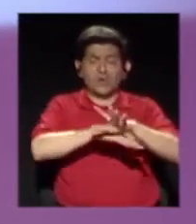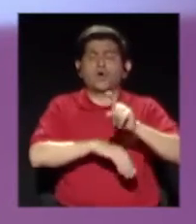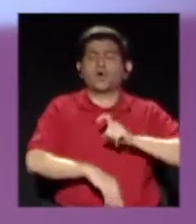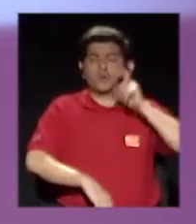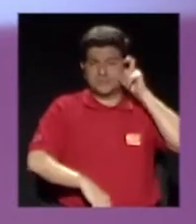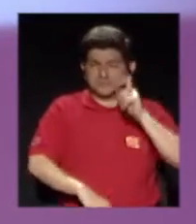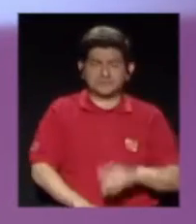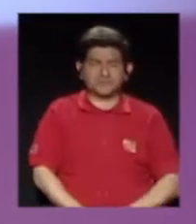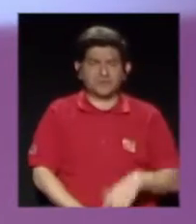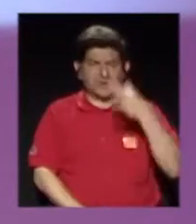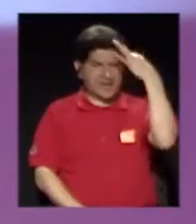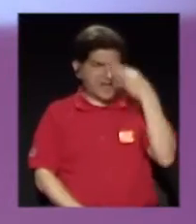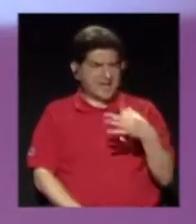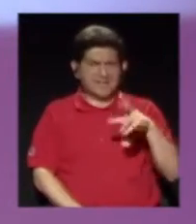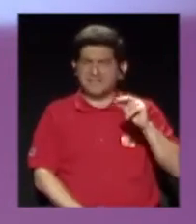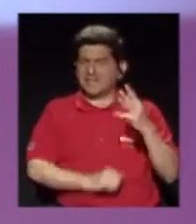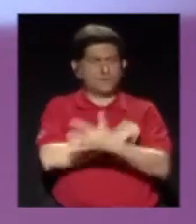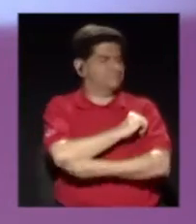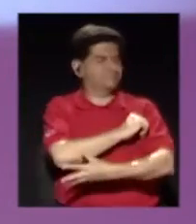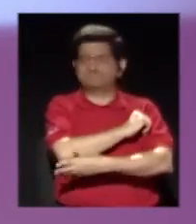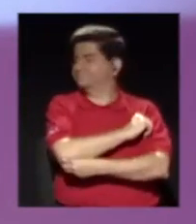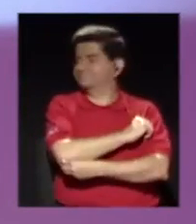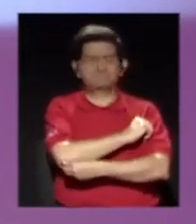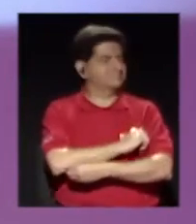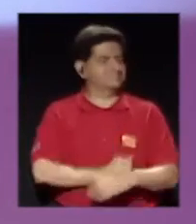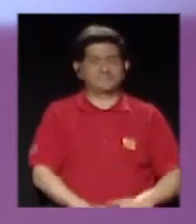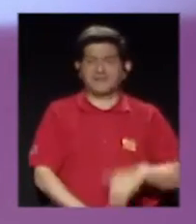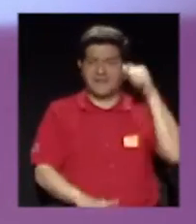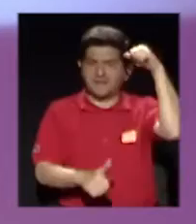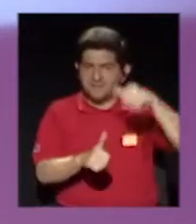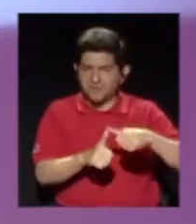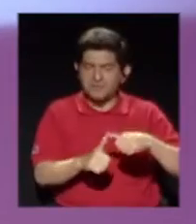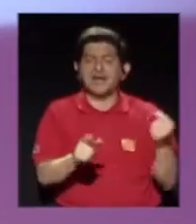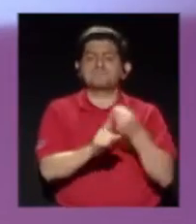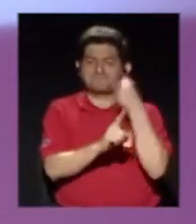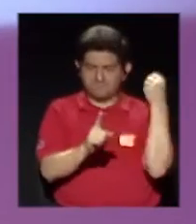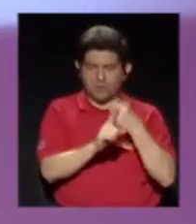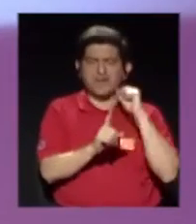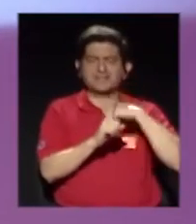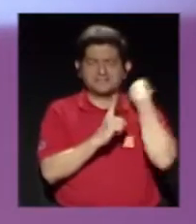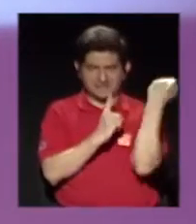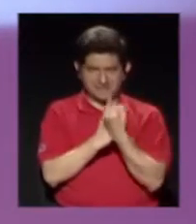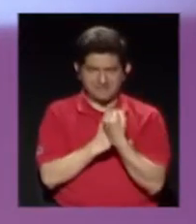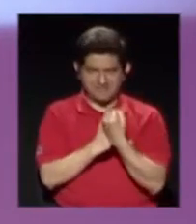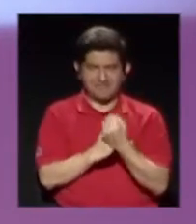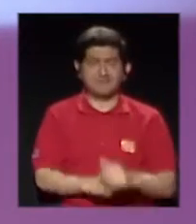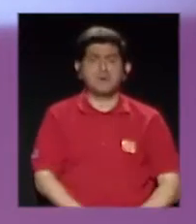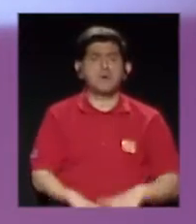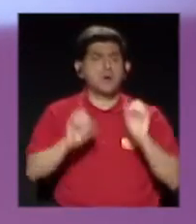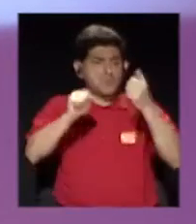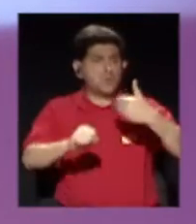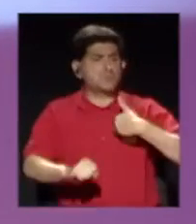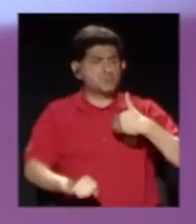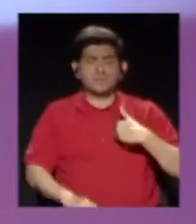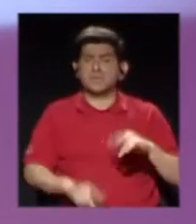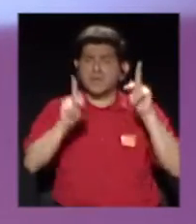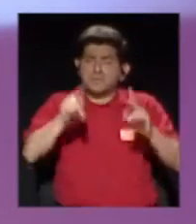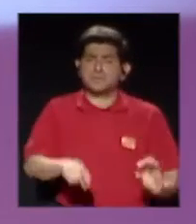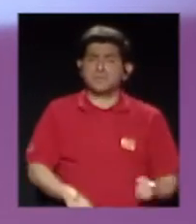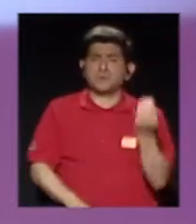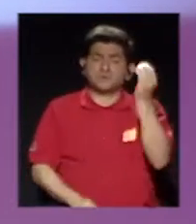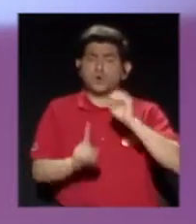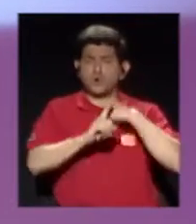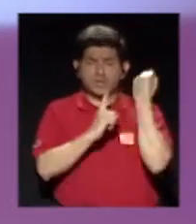sexual el criterio no es pobreza el criterio recordemos es violencia y podemos tener un muchacho con